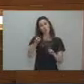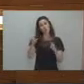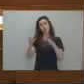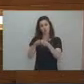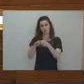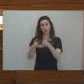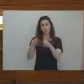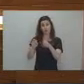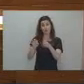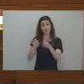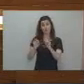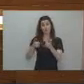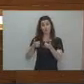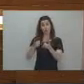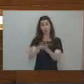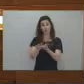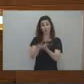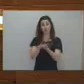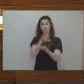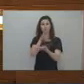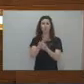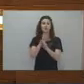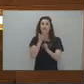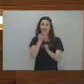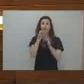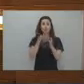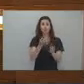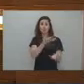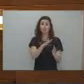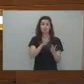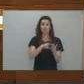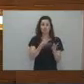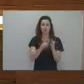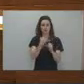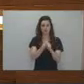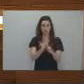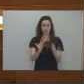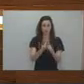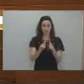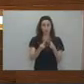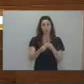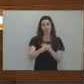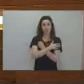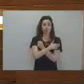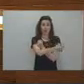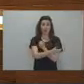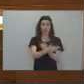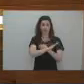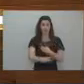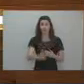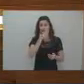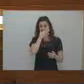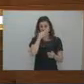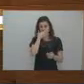quizás tenga poco sentido si uno no es capaz de llegar a acuerdos programáticos y a tener un plan de trabajo con las fuerzas más afines, quizás no tenga